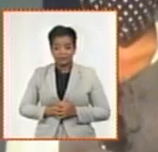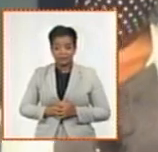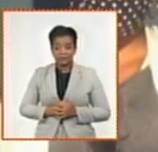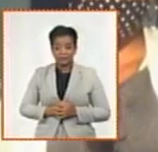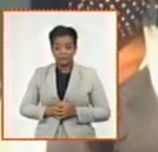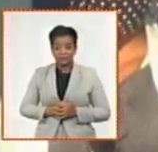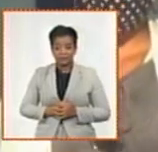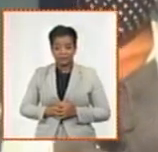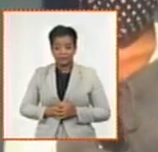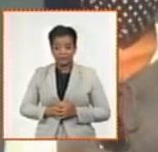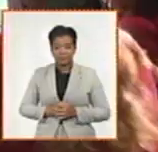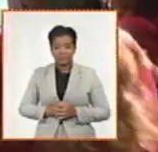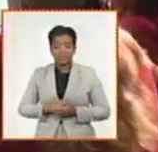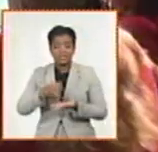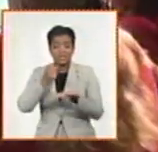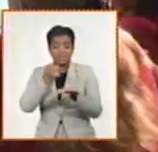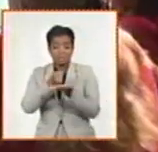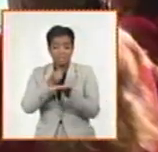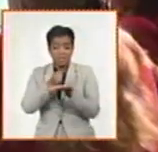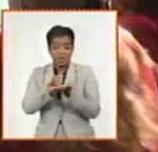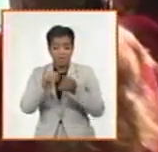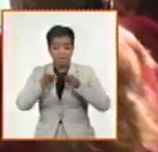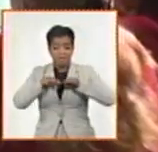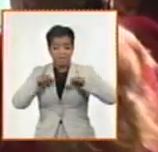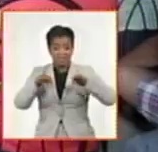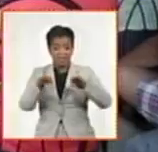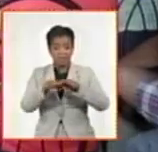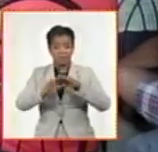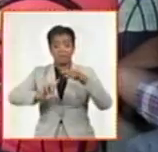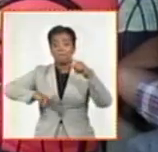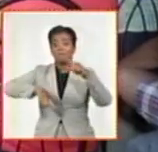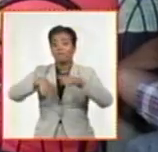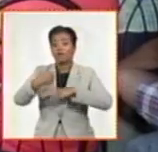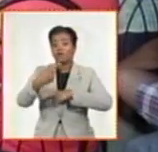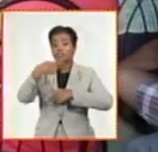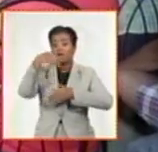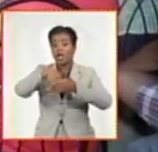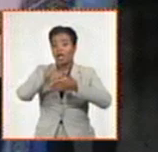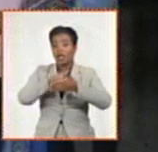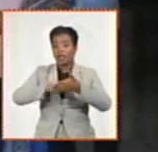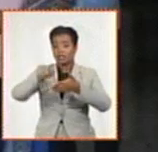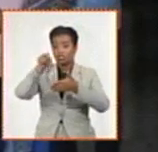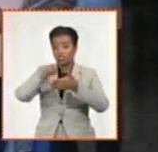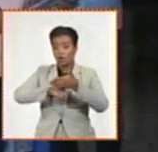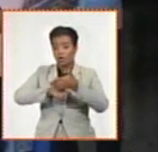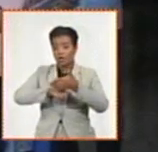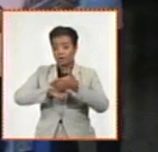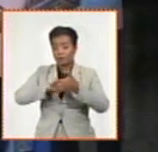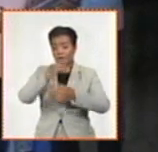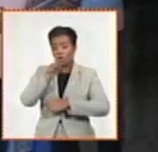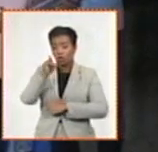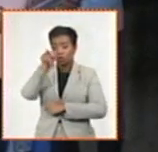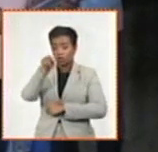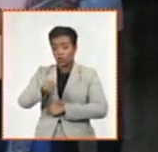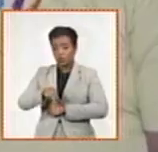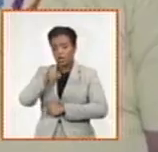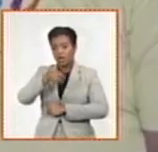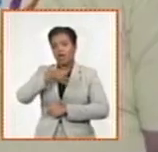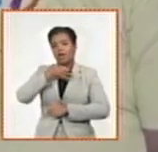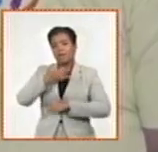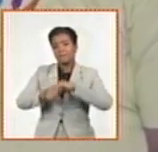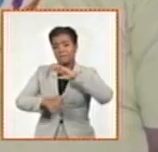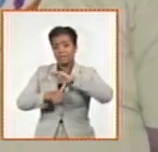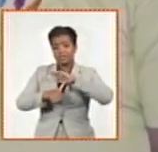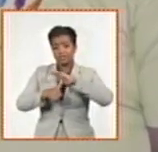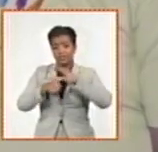Este miércoles en la Mesa Redonda, nuestras próximas elecciones. El doctor José Luis Toledo Santander,